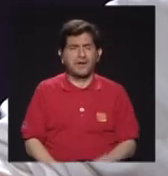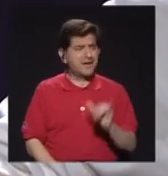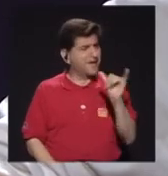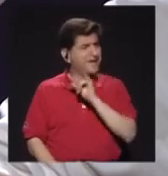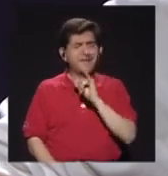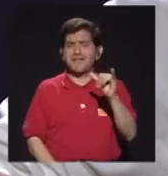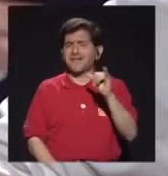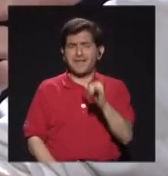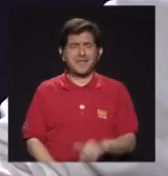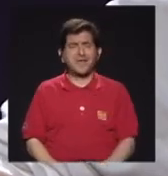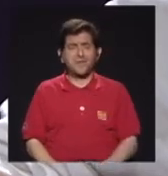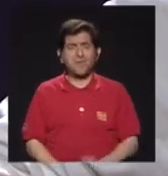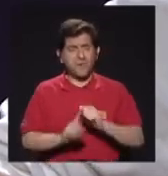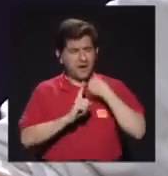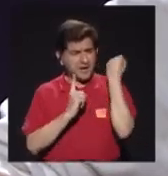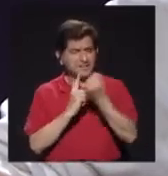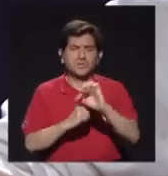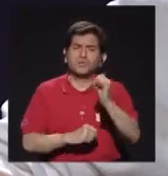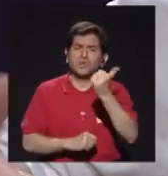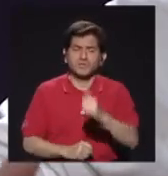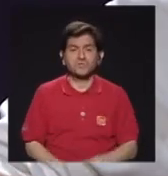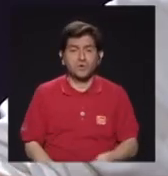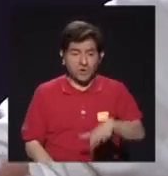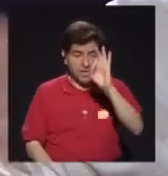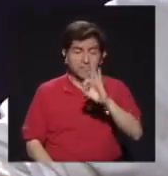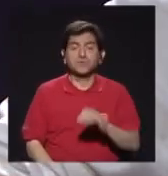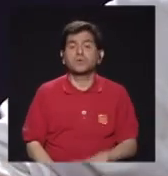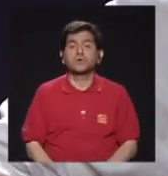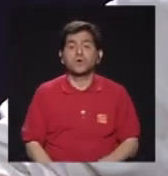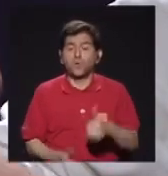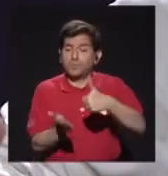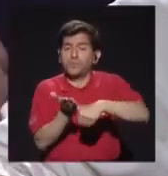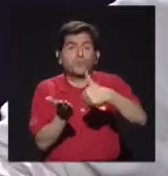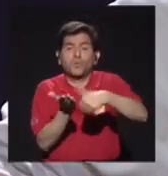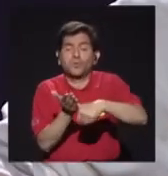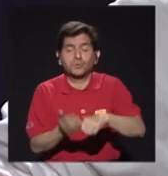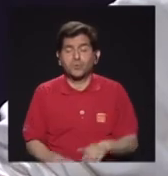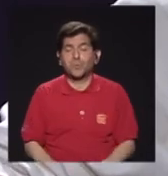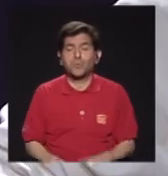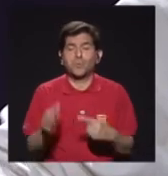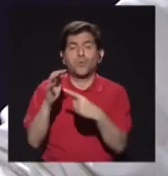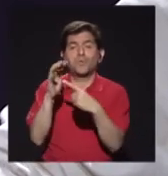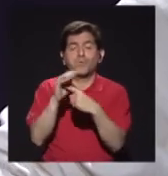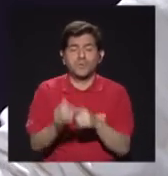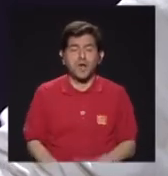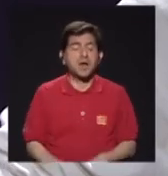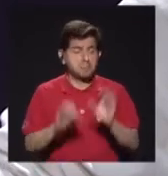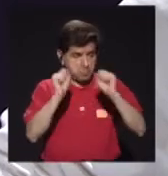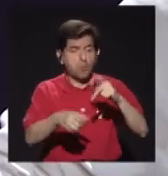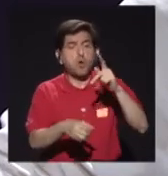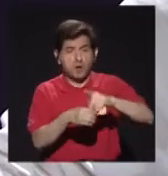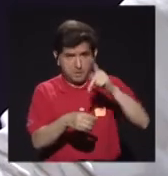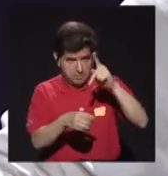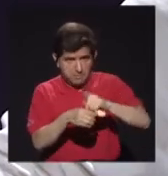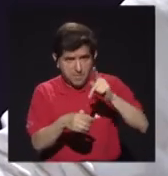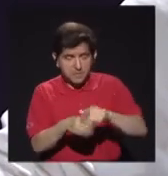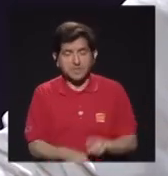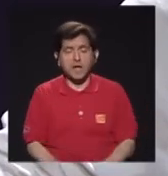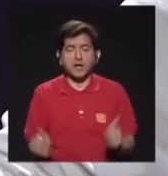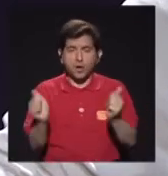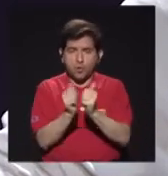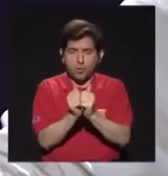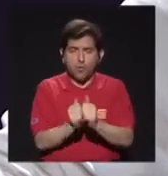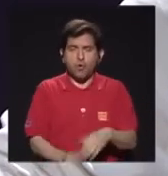misma están en igualdad de condiciones que los demás fueron electos popularmente es permitido en este país que se participe con credos religiosos